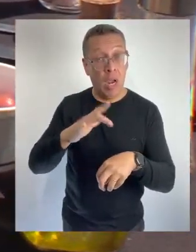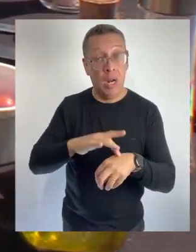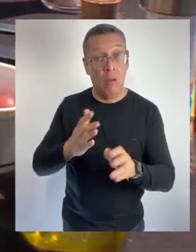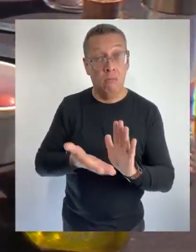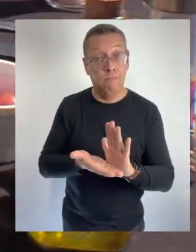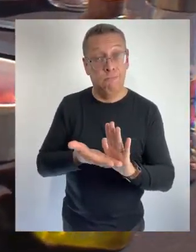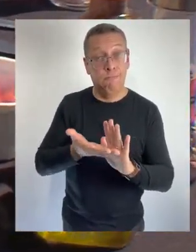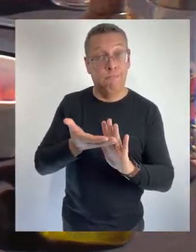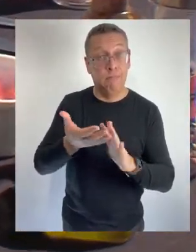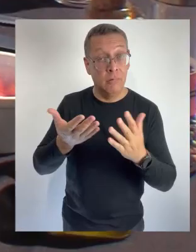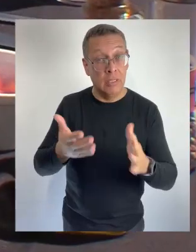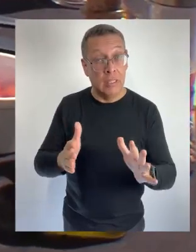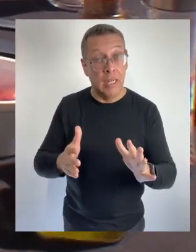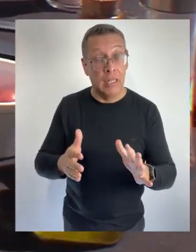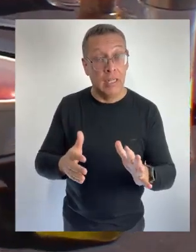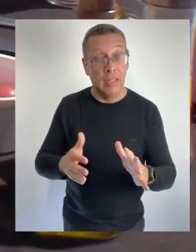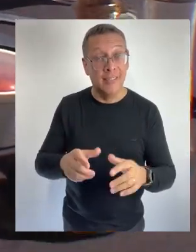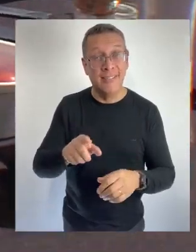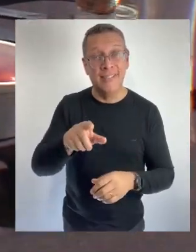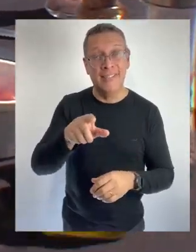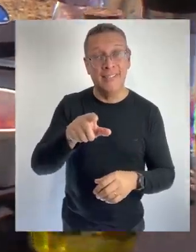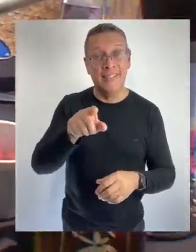Rodrigo, se te hace agua la boca.